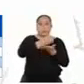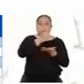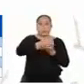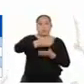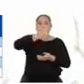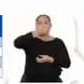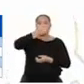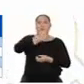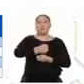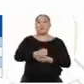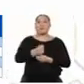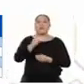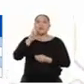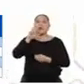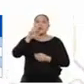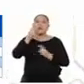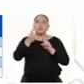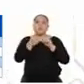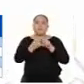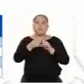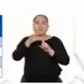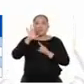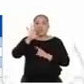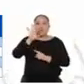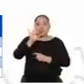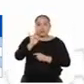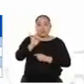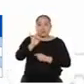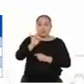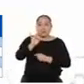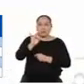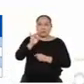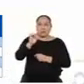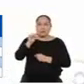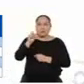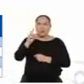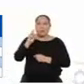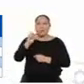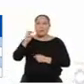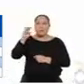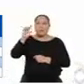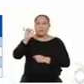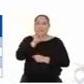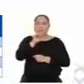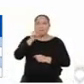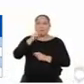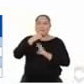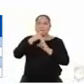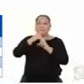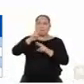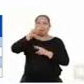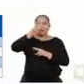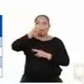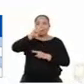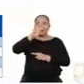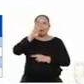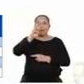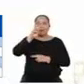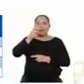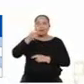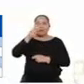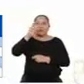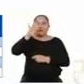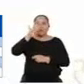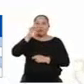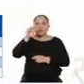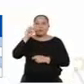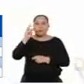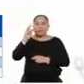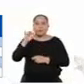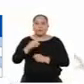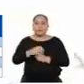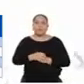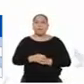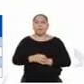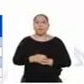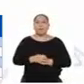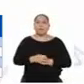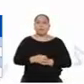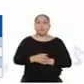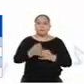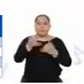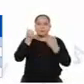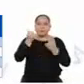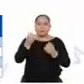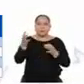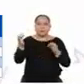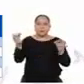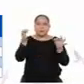aportan 3 por 8,8 gramos, o sea, 26,4 gramos de proteínas. Ahora,